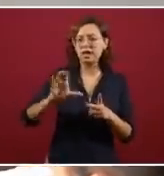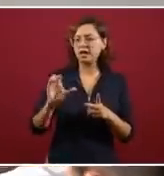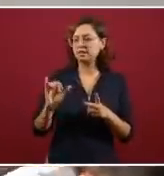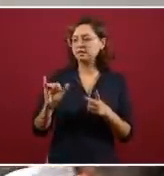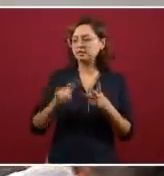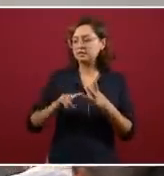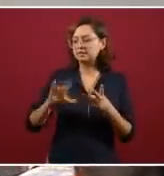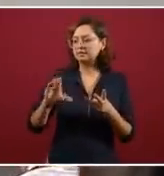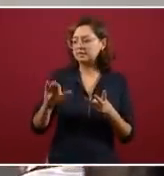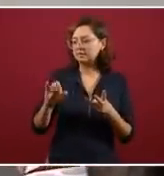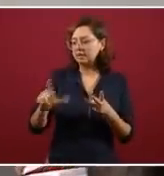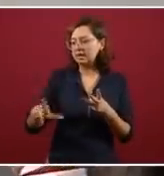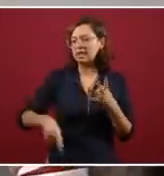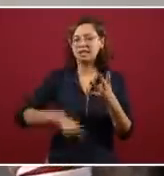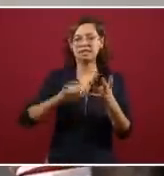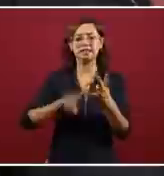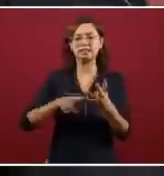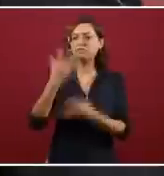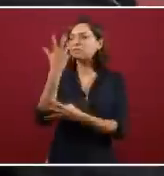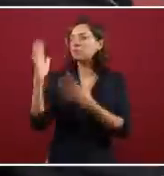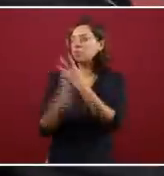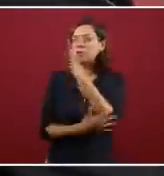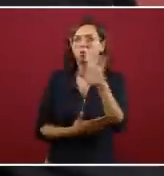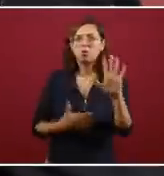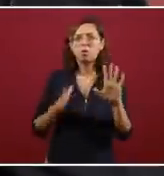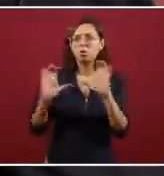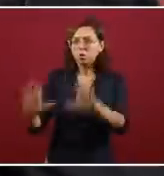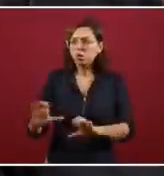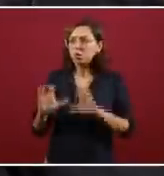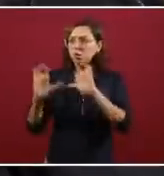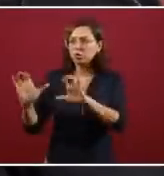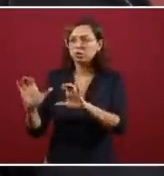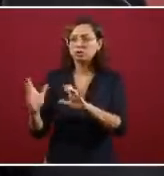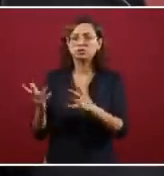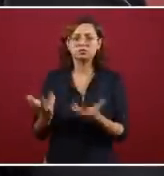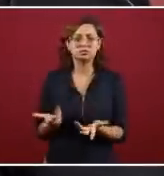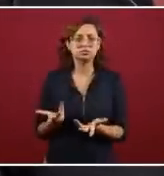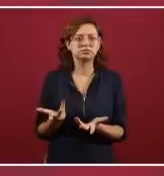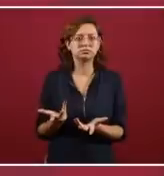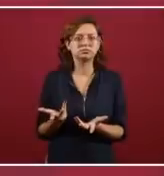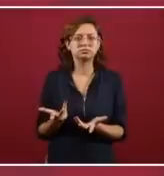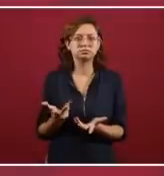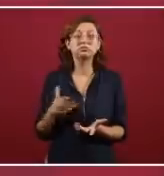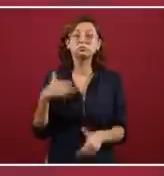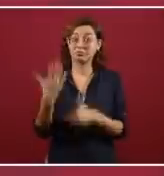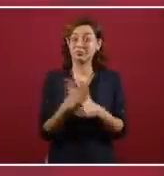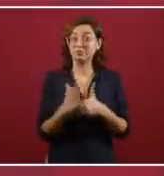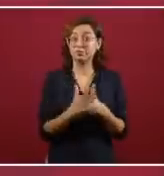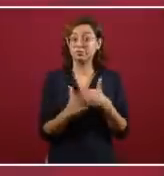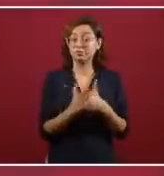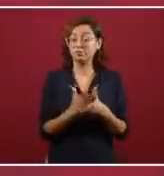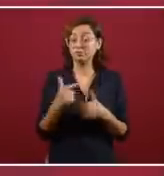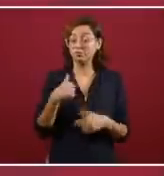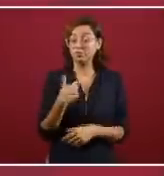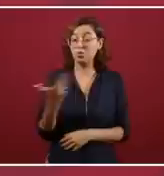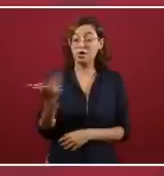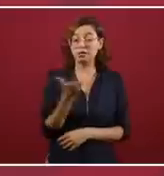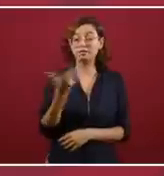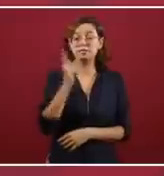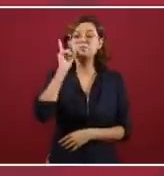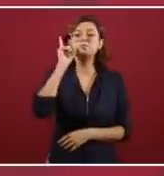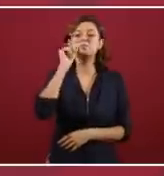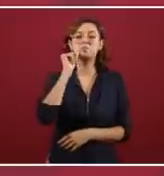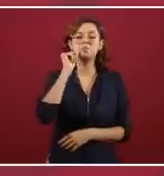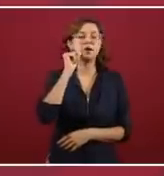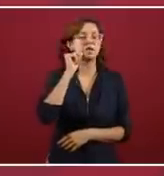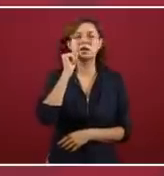ecológica y quedé en traer el documento, lo voy a hacer, mañana